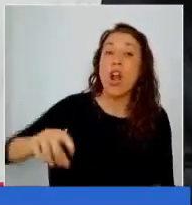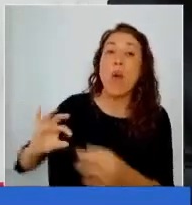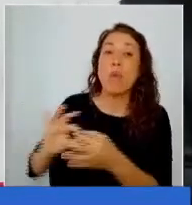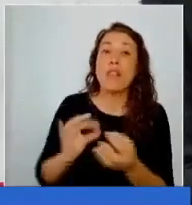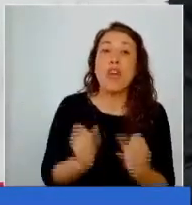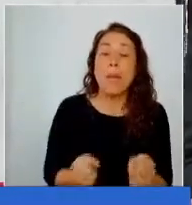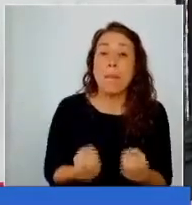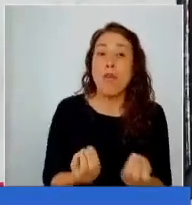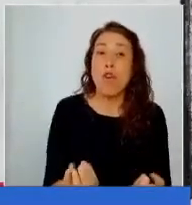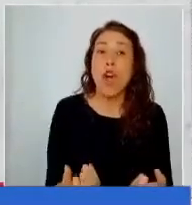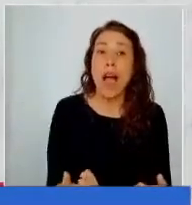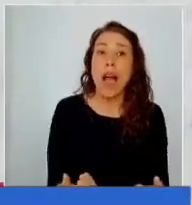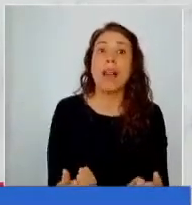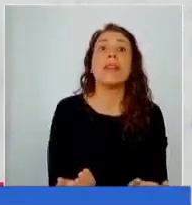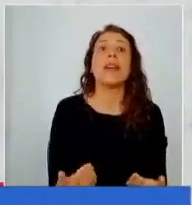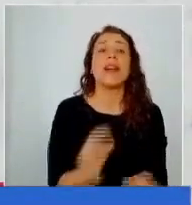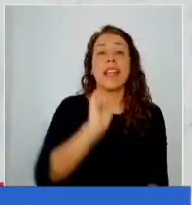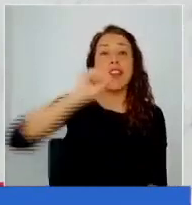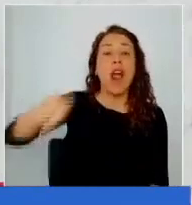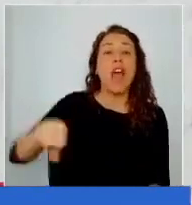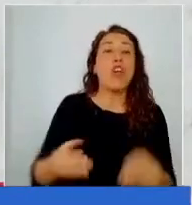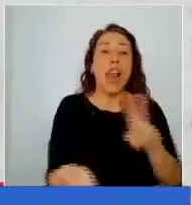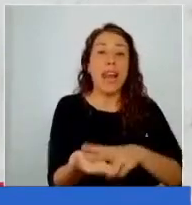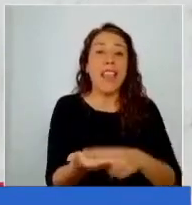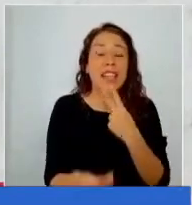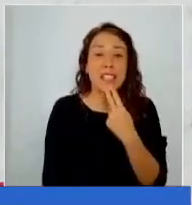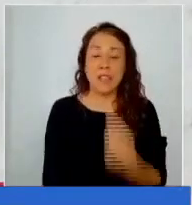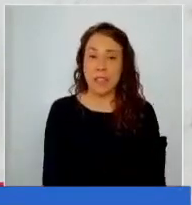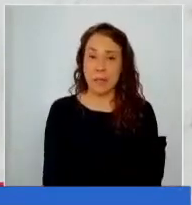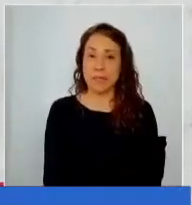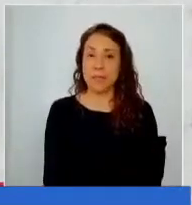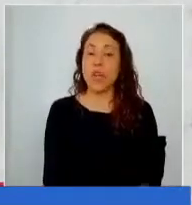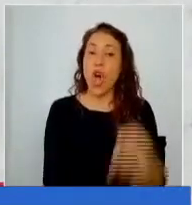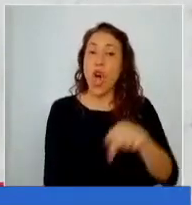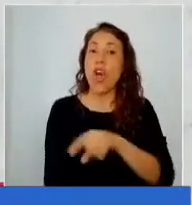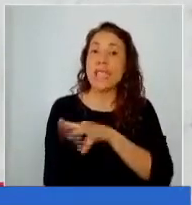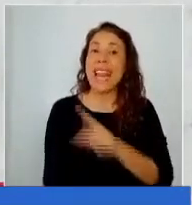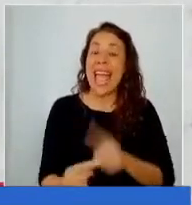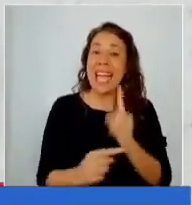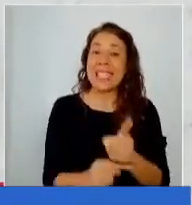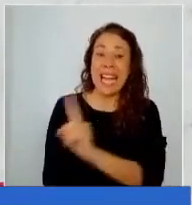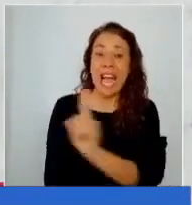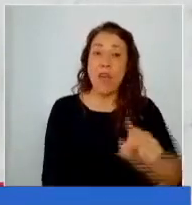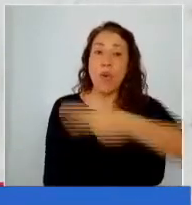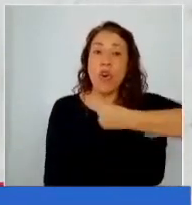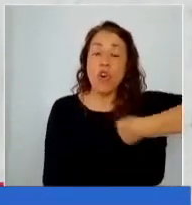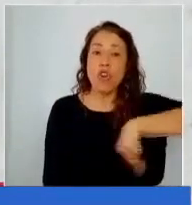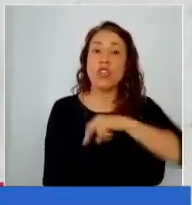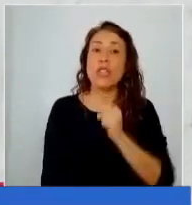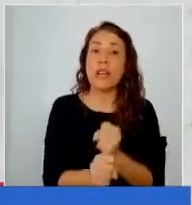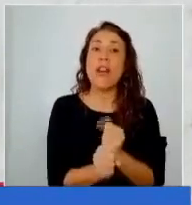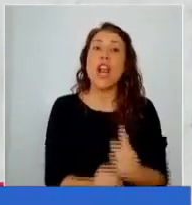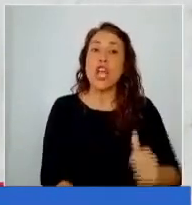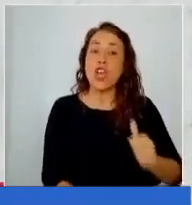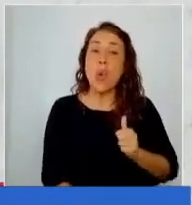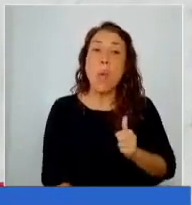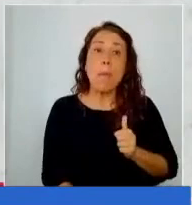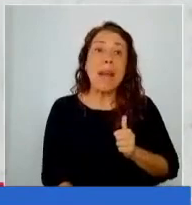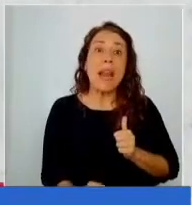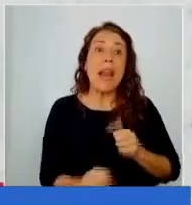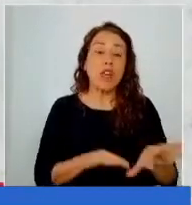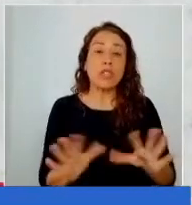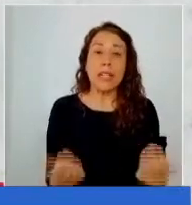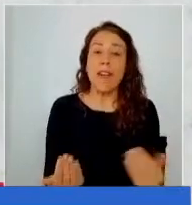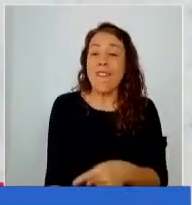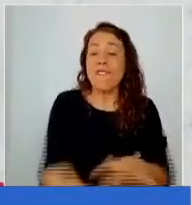ignorar la realidad hoy más que nunca chile nos exige a cada uno de nosotros actuar a la altura de la circunstancia la familia más